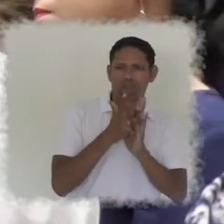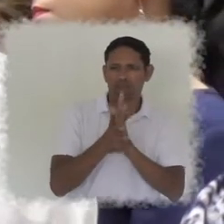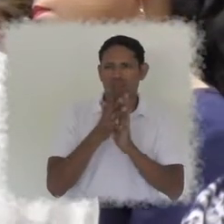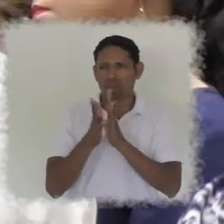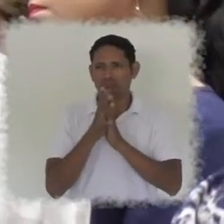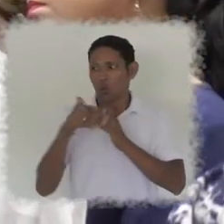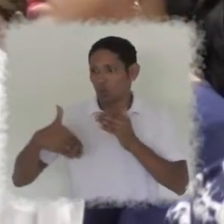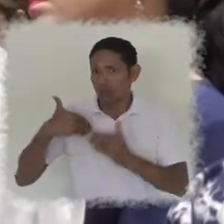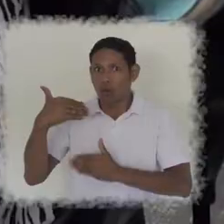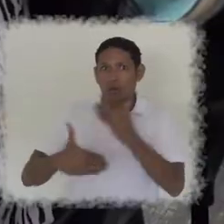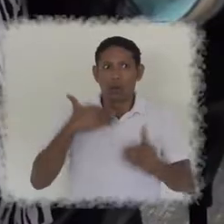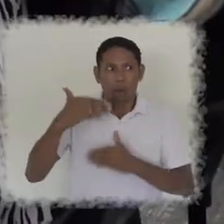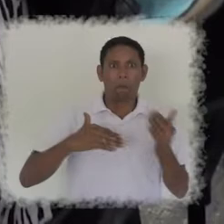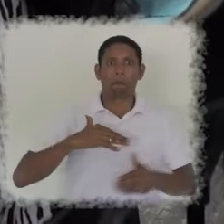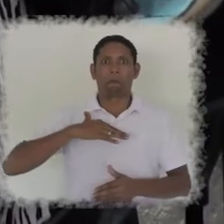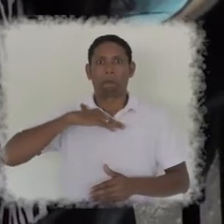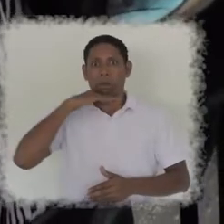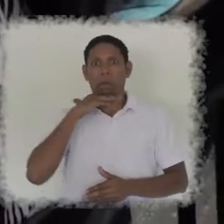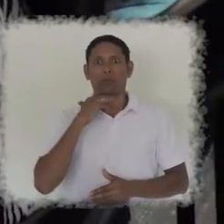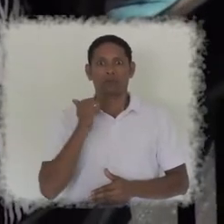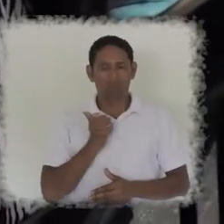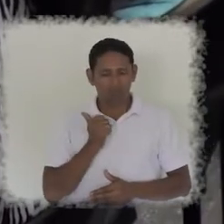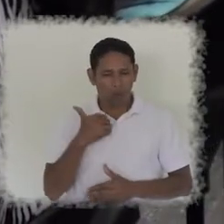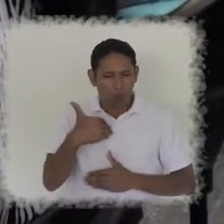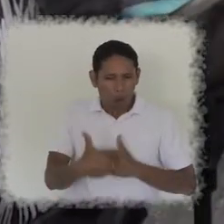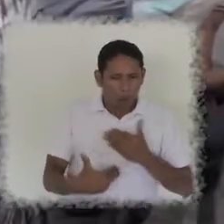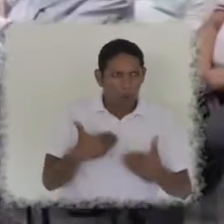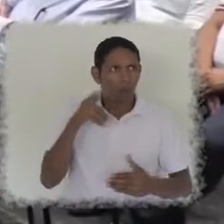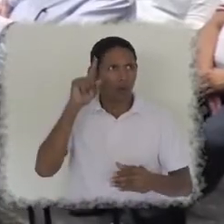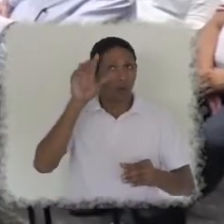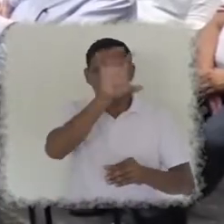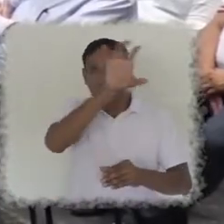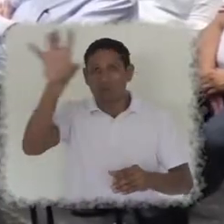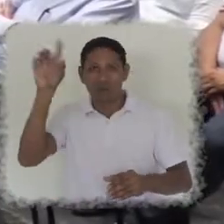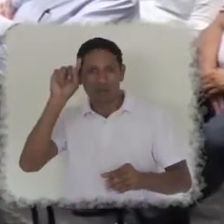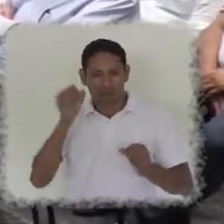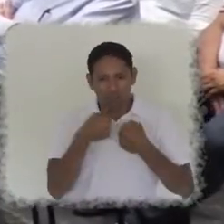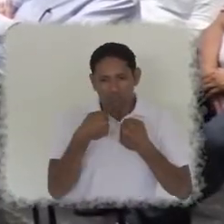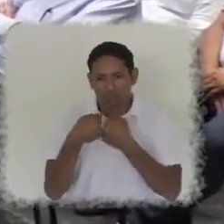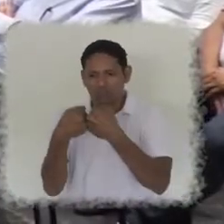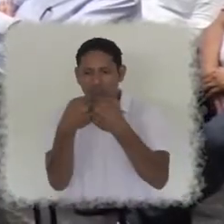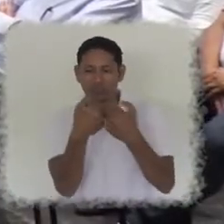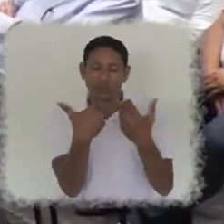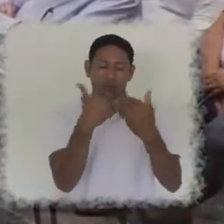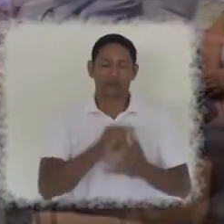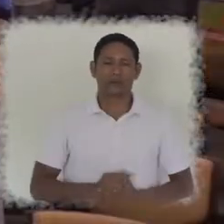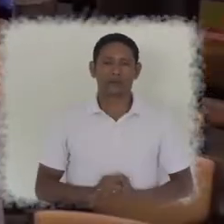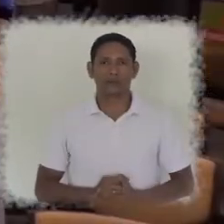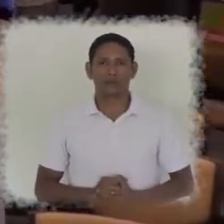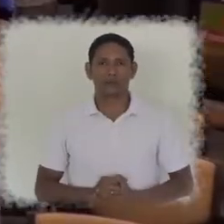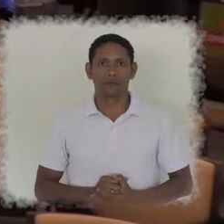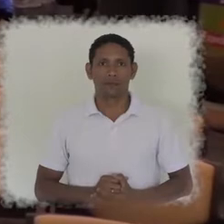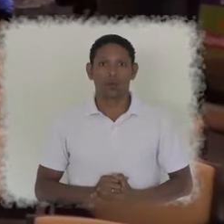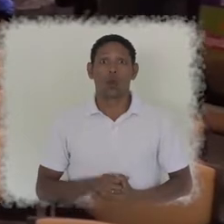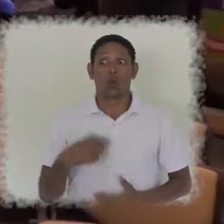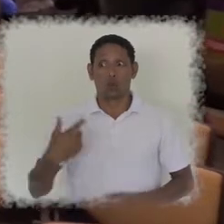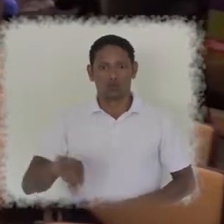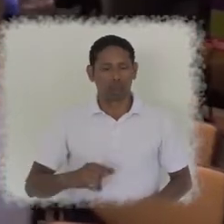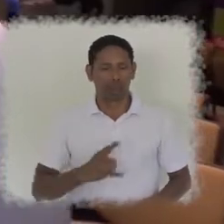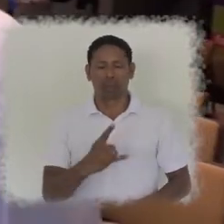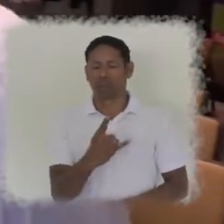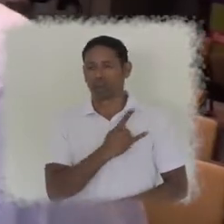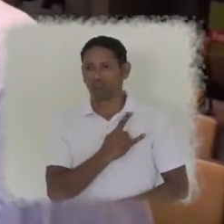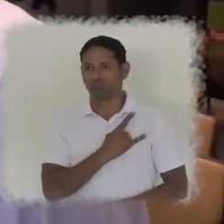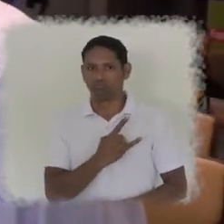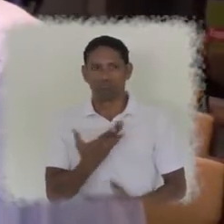de los Objetivos de Desarrollo Sostenible como mecanismo para acercarse a la cooperación internacional. La universidad como